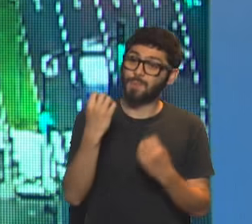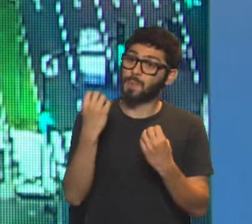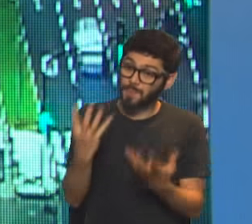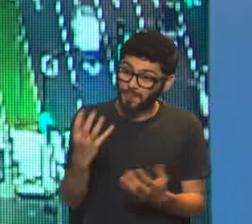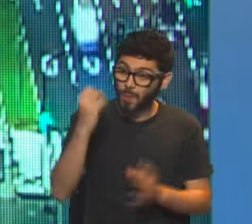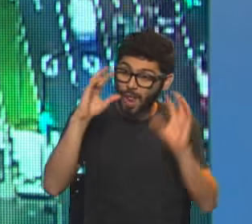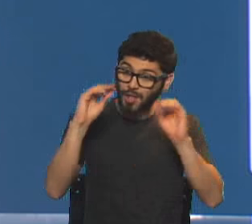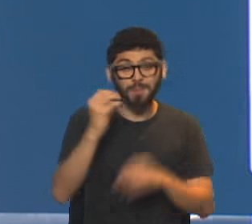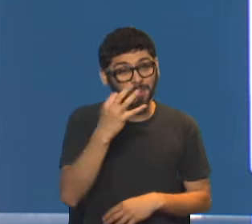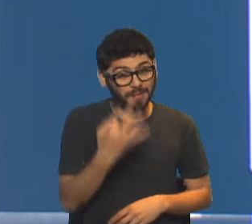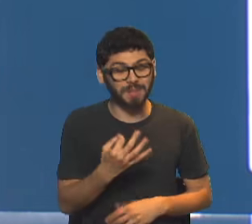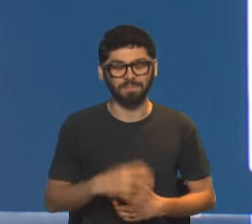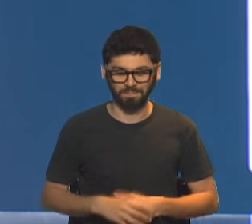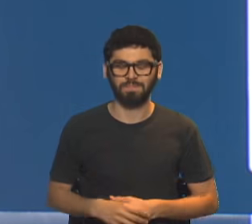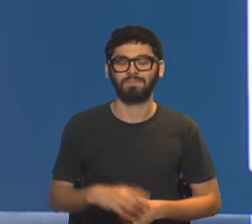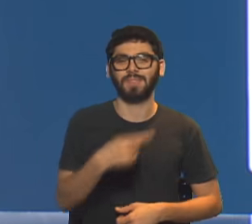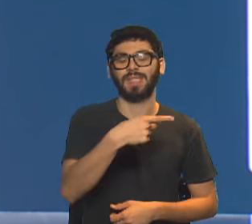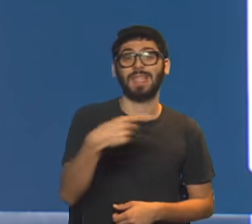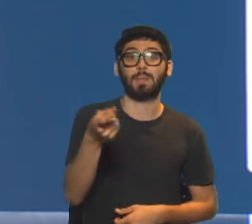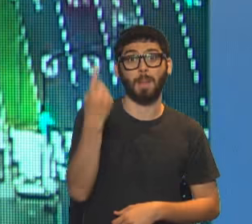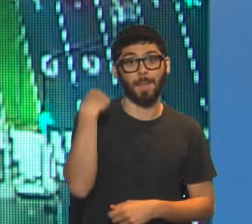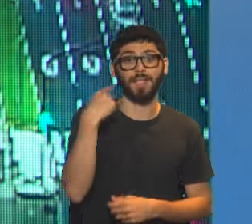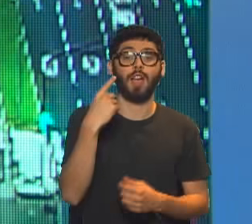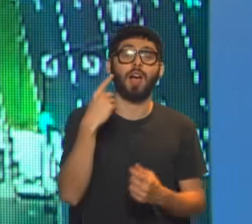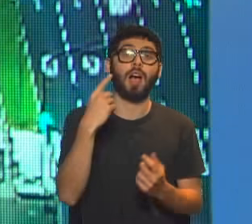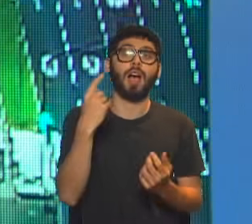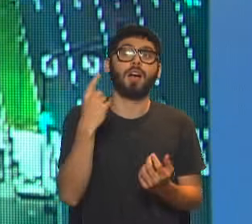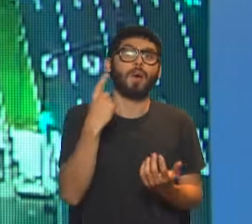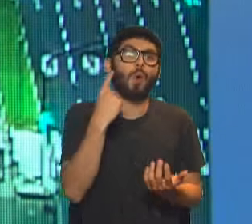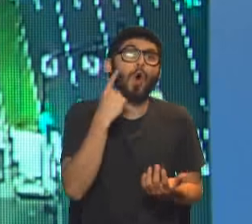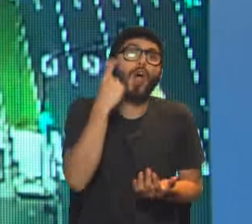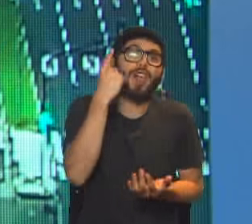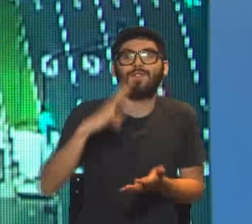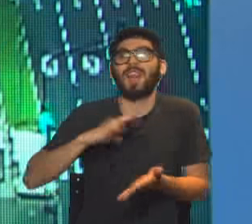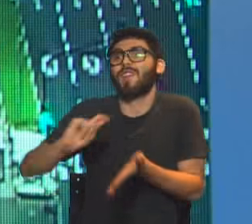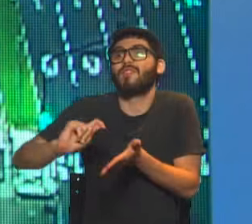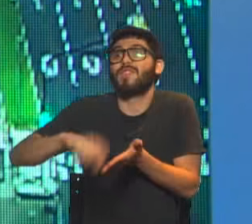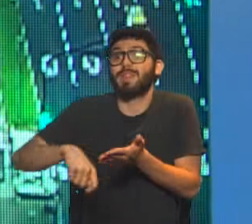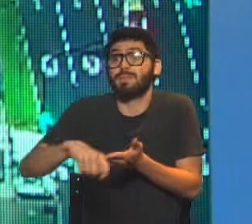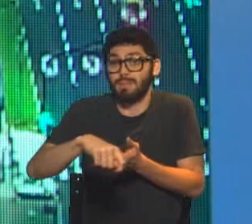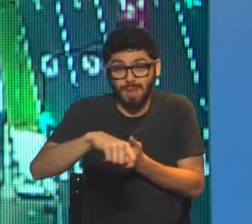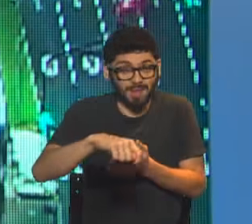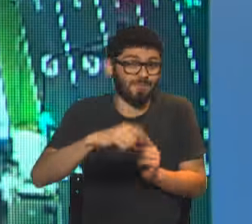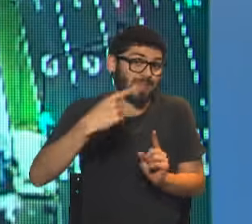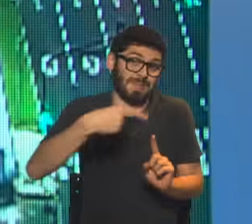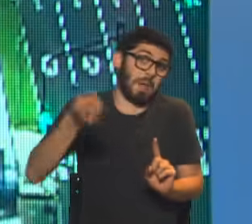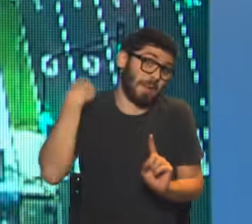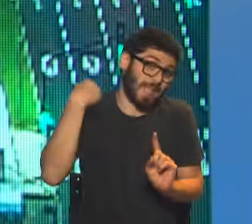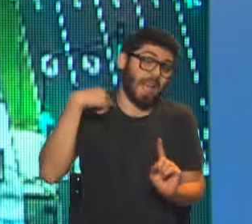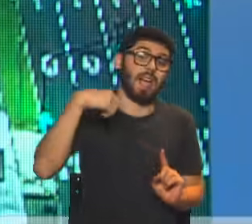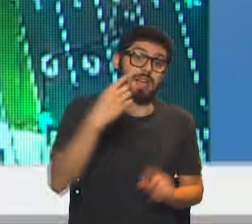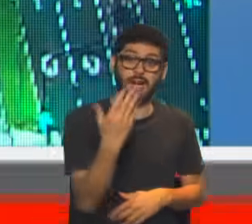todas como va bien bien la semana pasada era una idea era algo que le faltaba la firma simplemente y hace un par de días